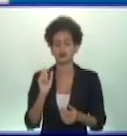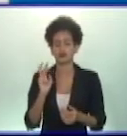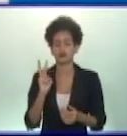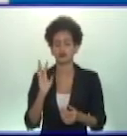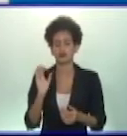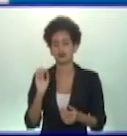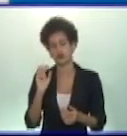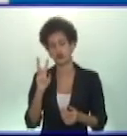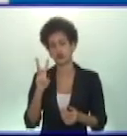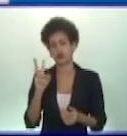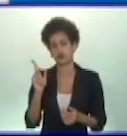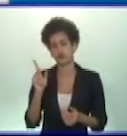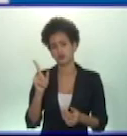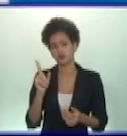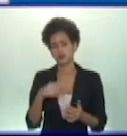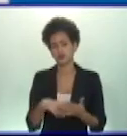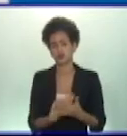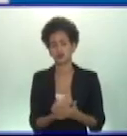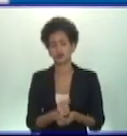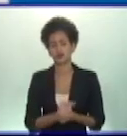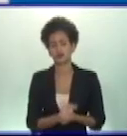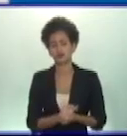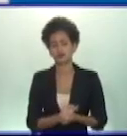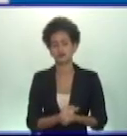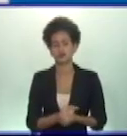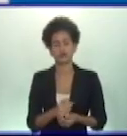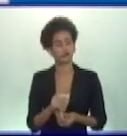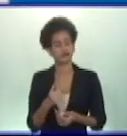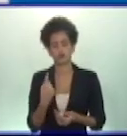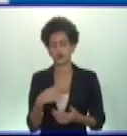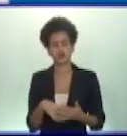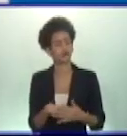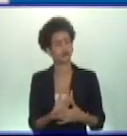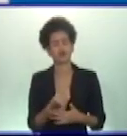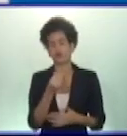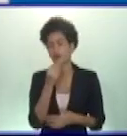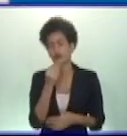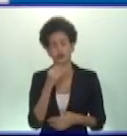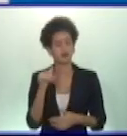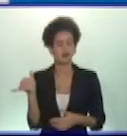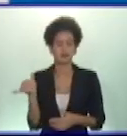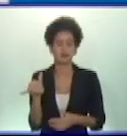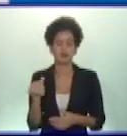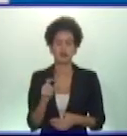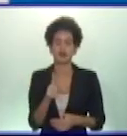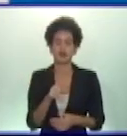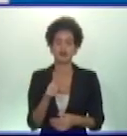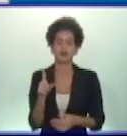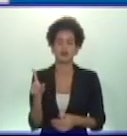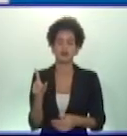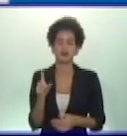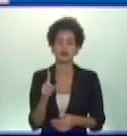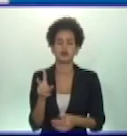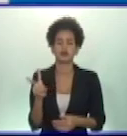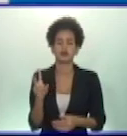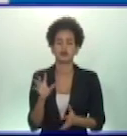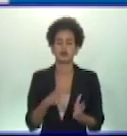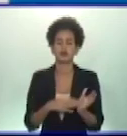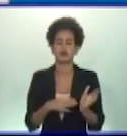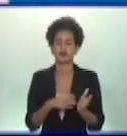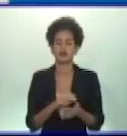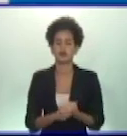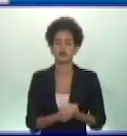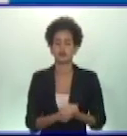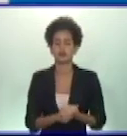tanto, un día no puede ser igual a 12 meses. Tenemos 60 minutos, que es igual a una